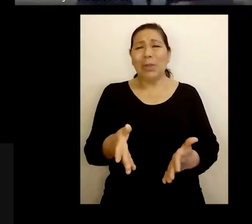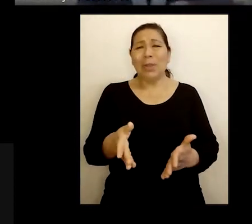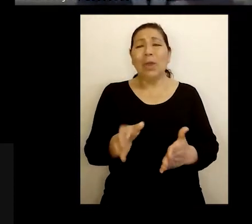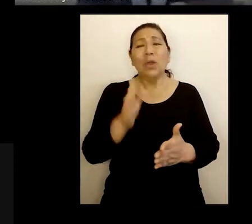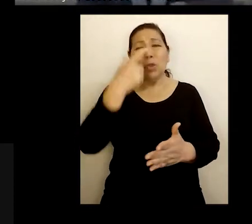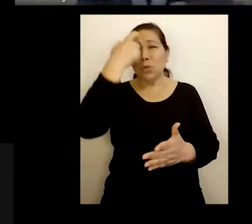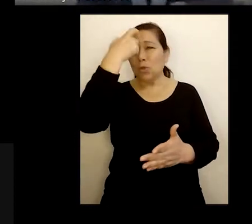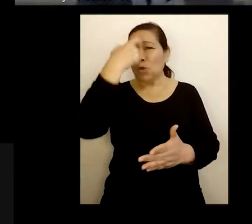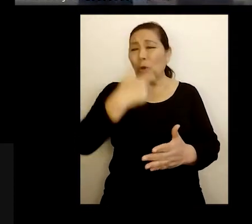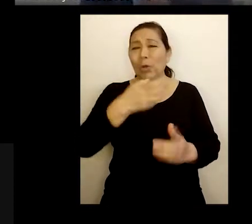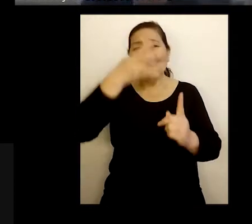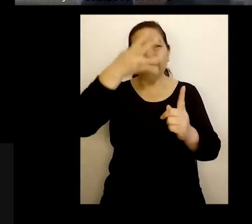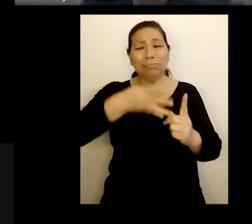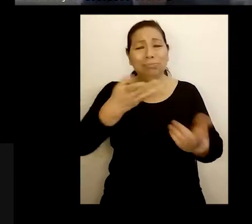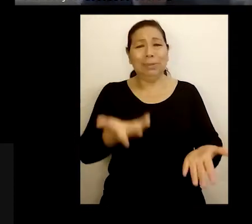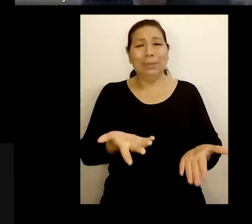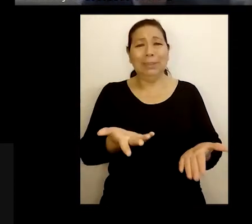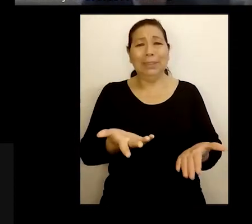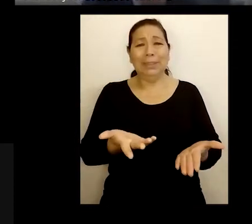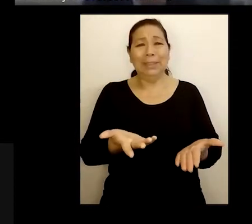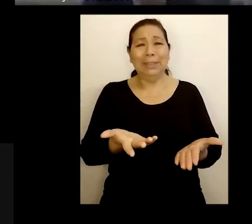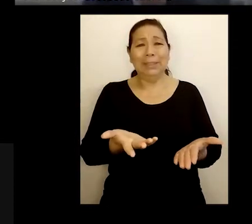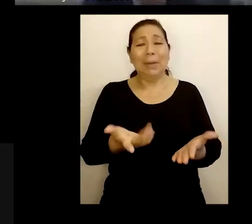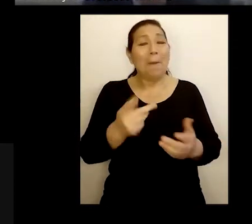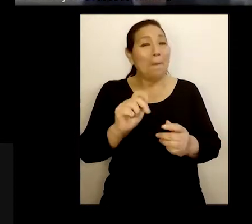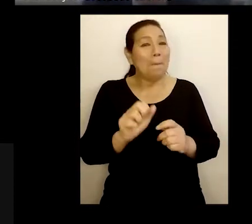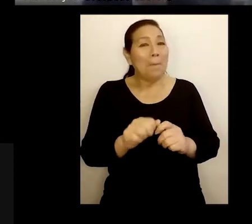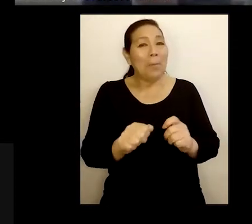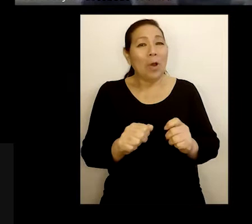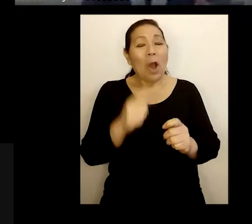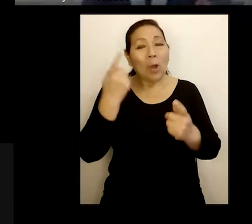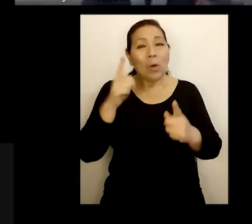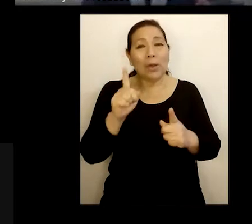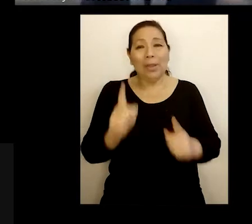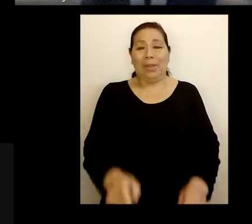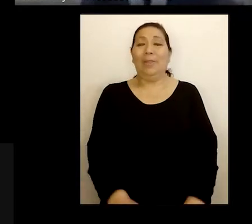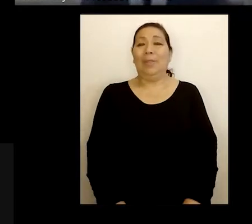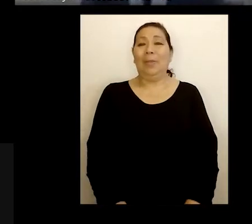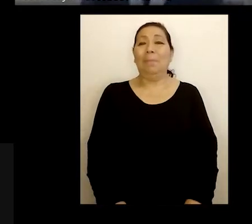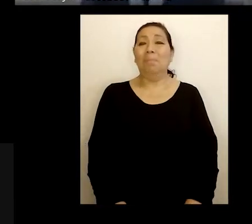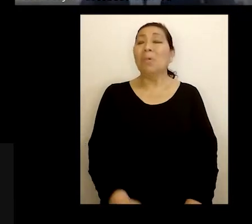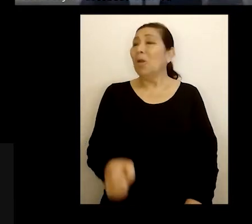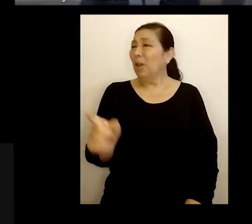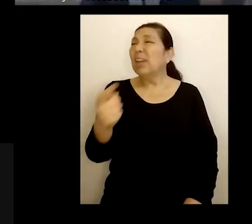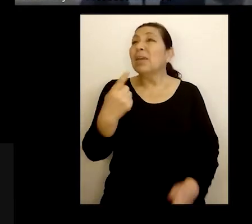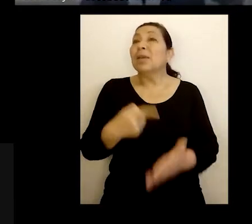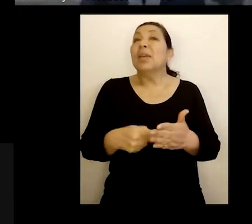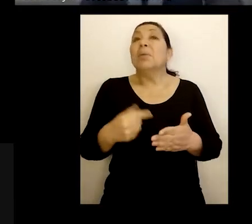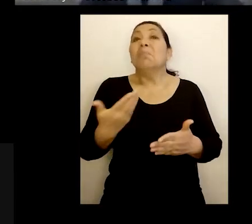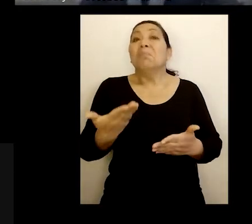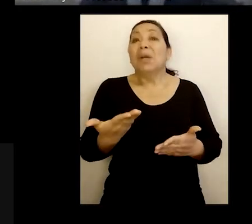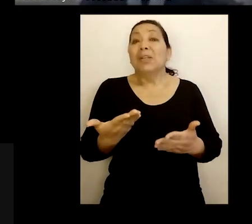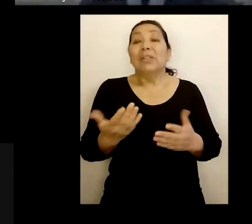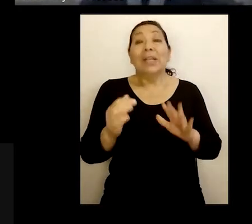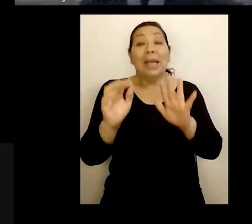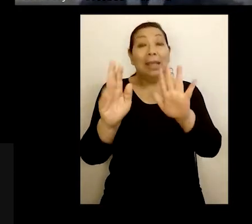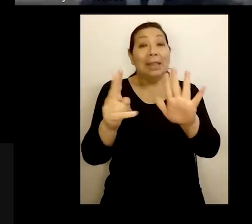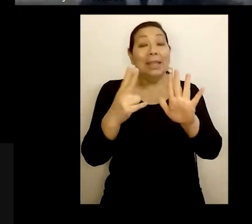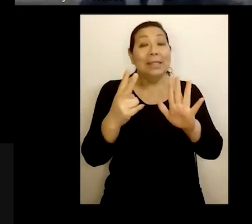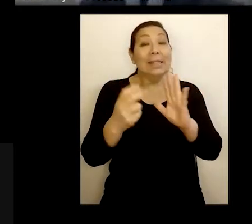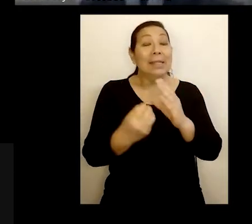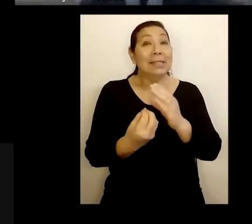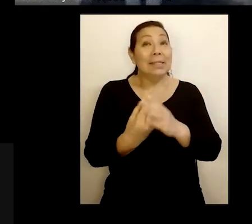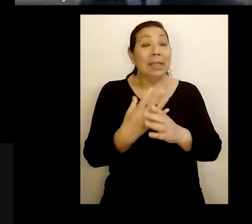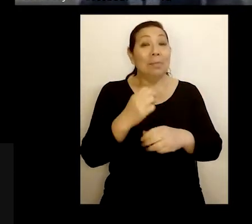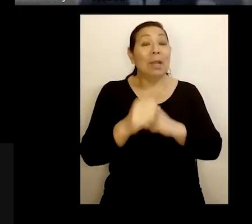su integridad física, o le haya imposibilitado al órgano afectado. Mi patrocinado, ¿qué pasó? El día 17 de